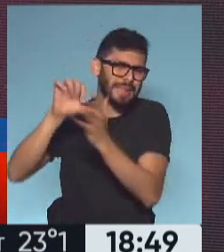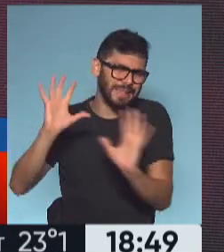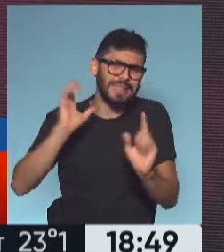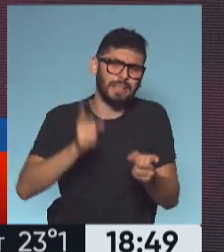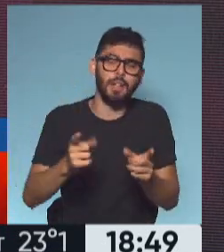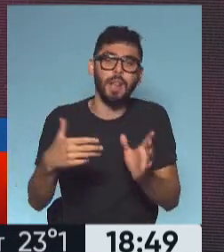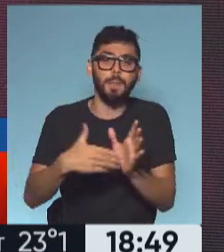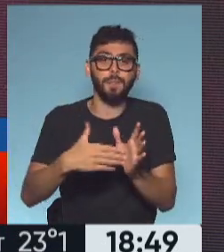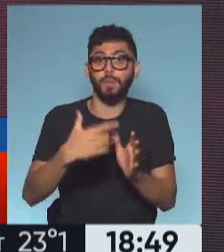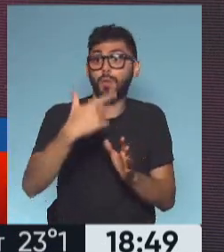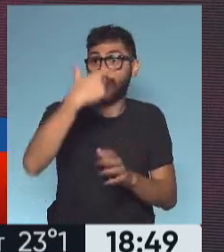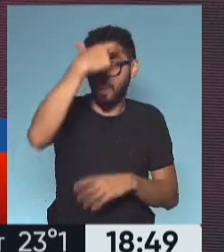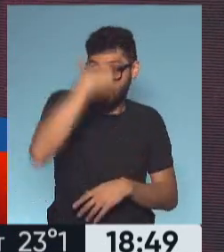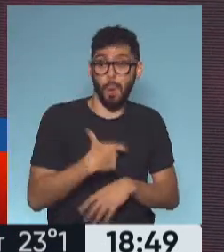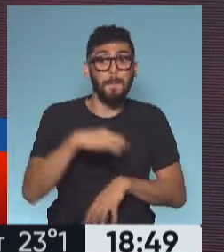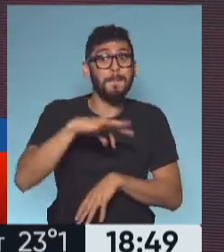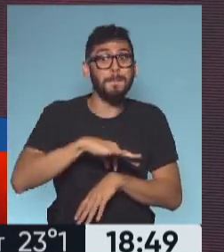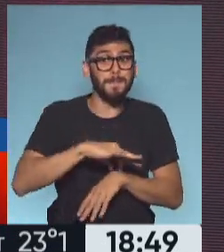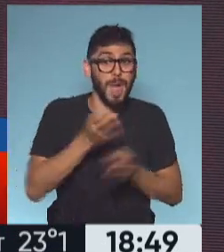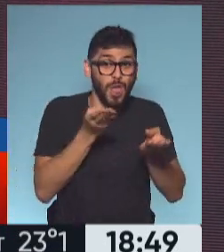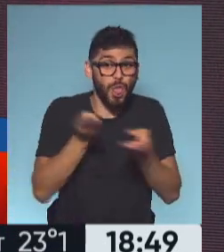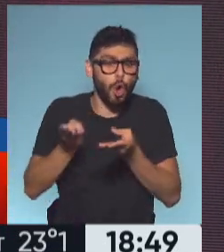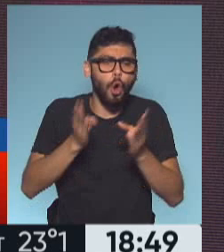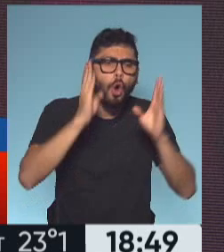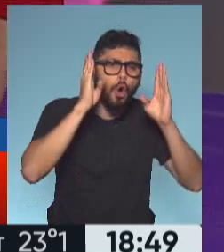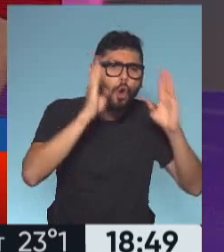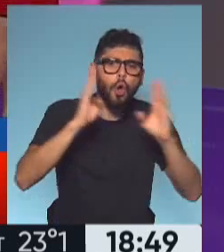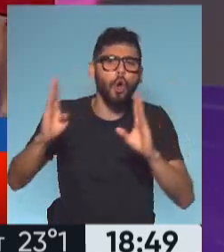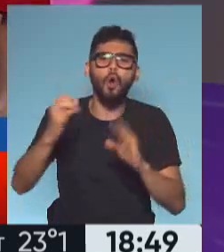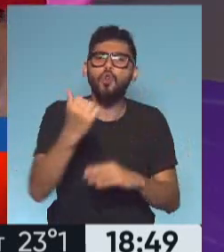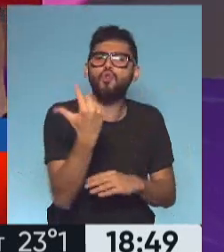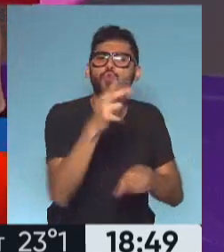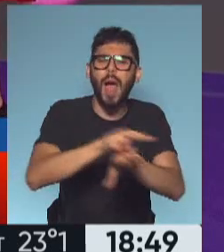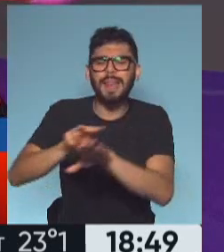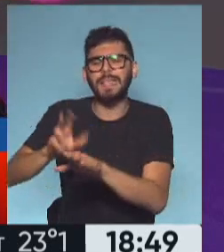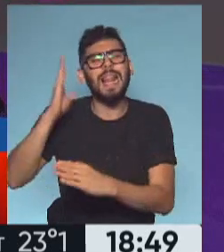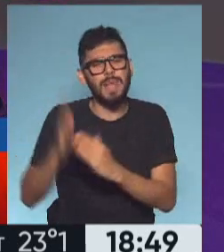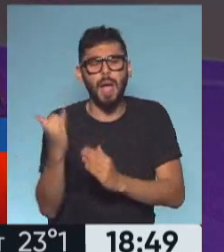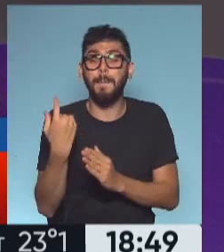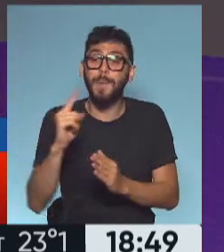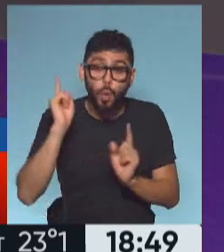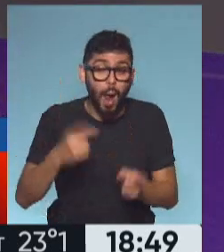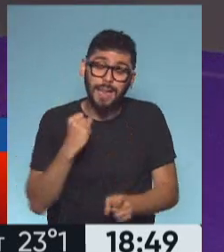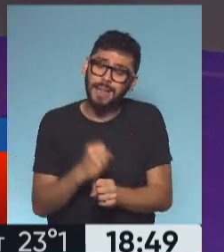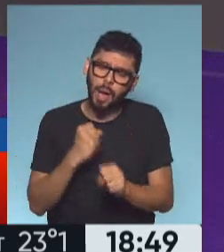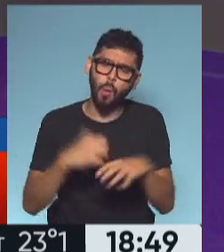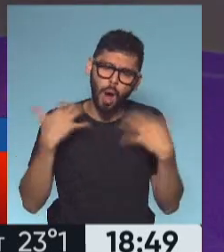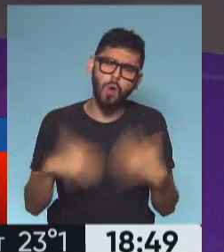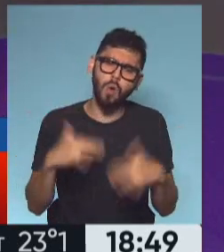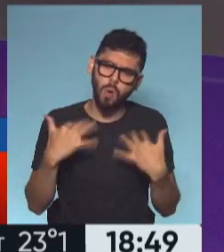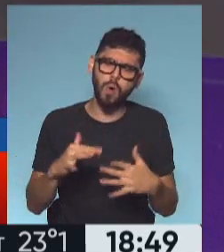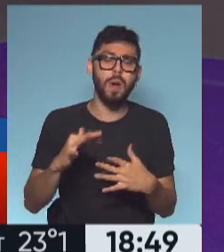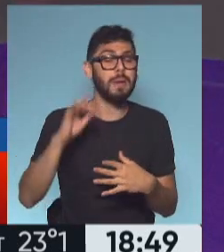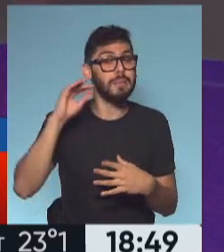cuántas camas por médico de guardia. Claro. Pero le digo que es laborioso y sobre todo es laborioso cuando, como en